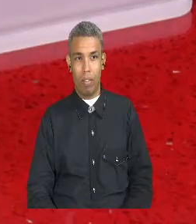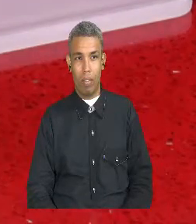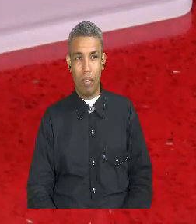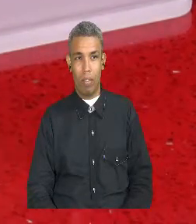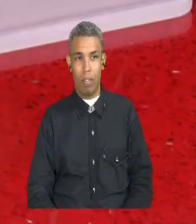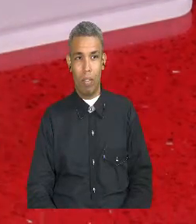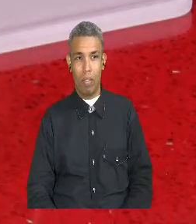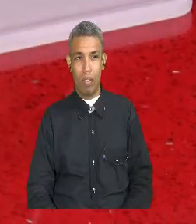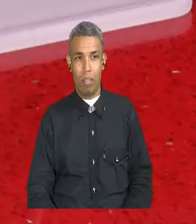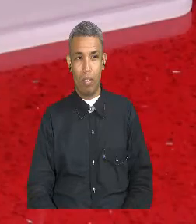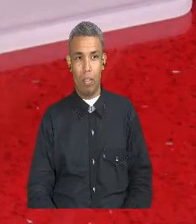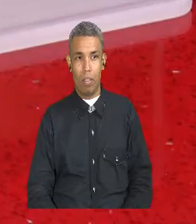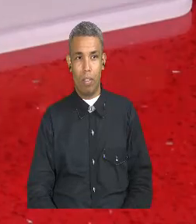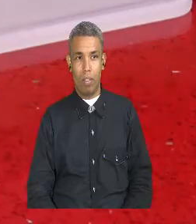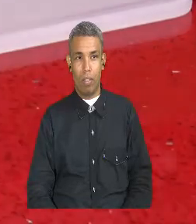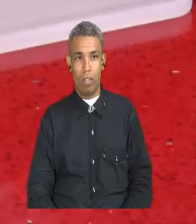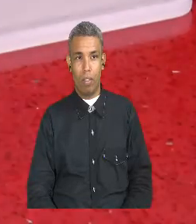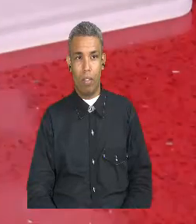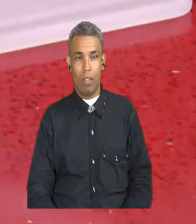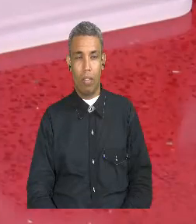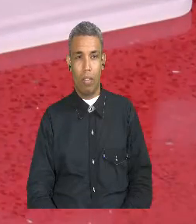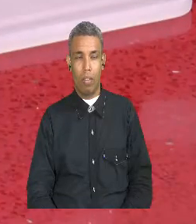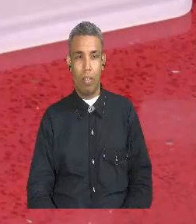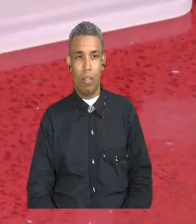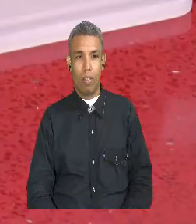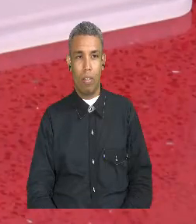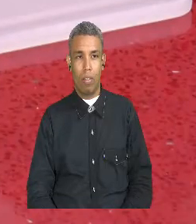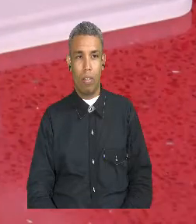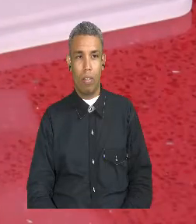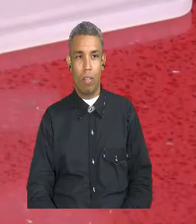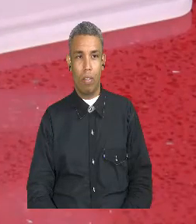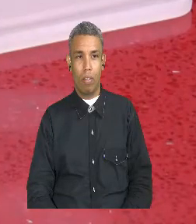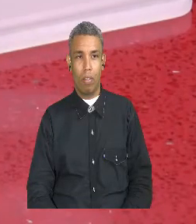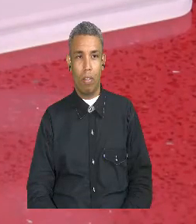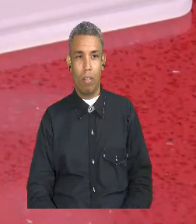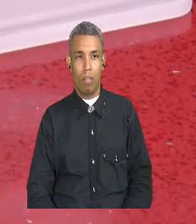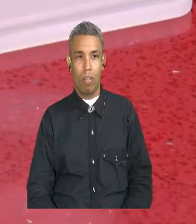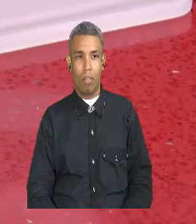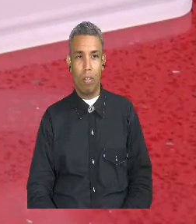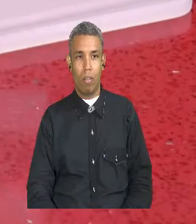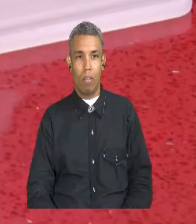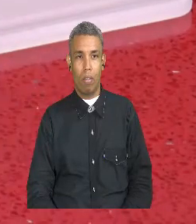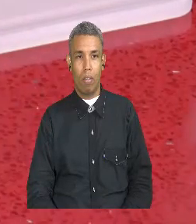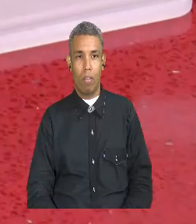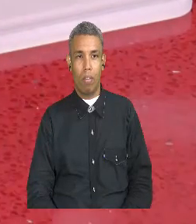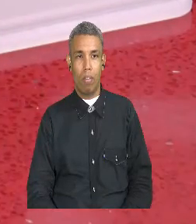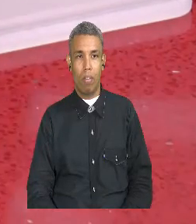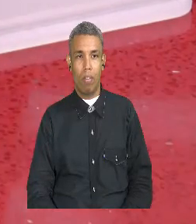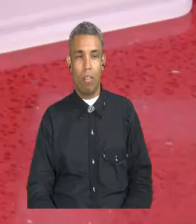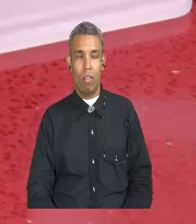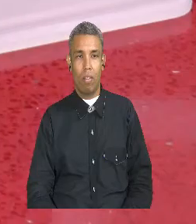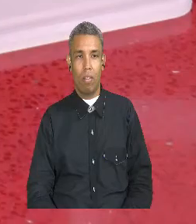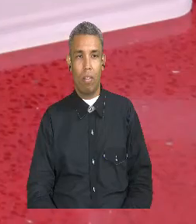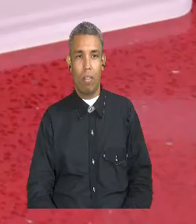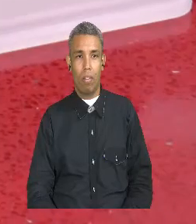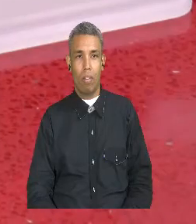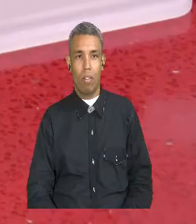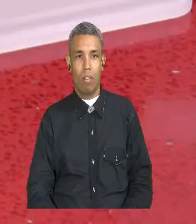Pero vente a permitir un platico. Sí. Para entonces, que podamos también, ay